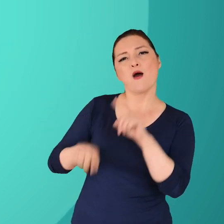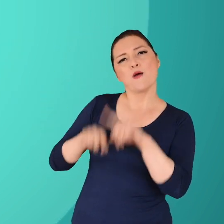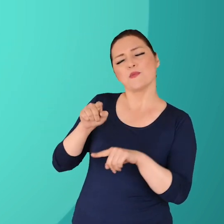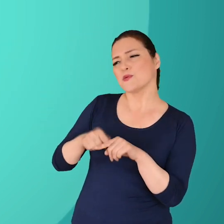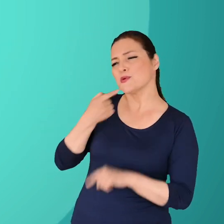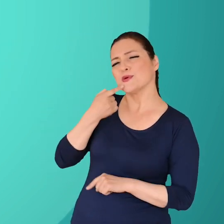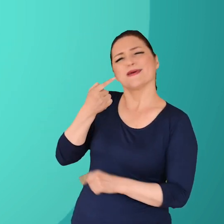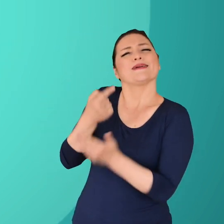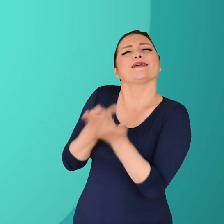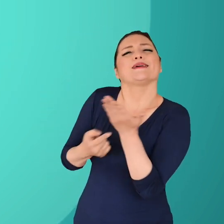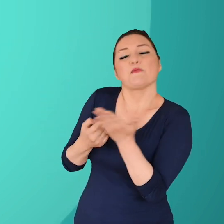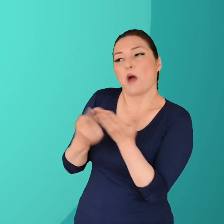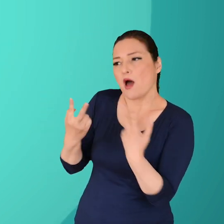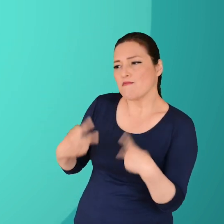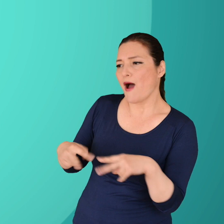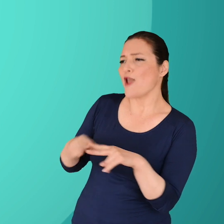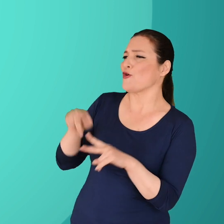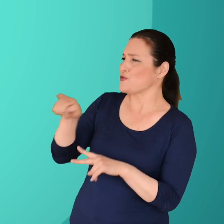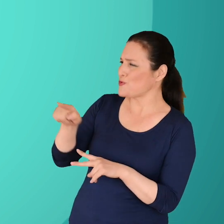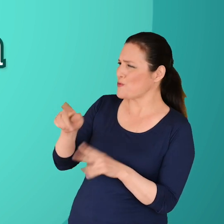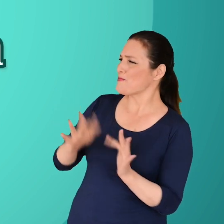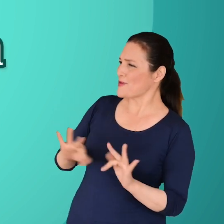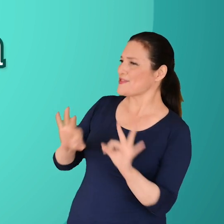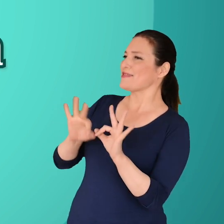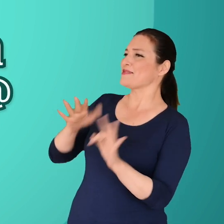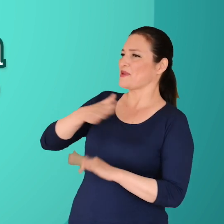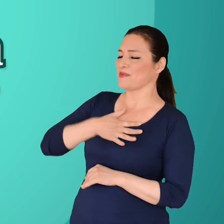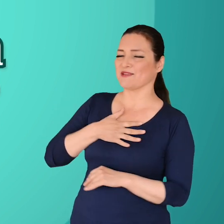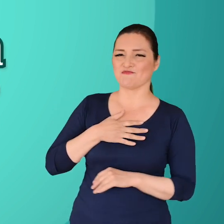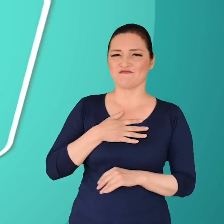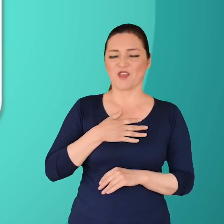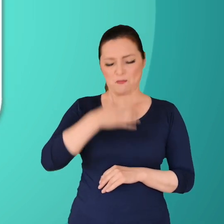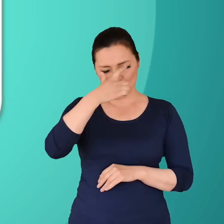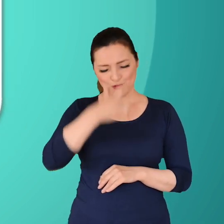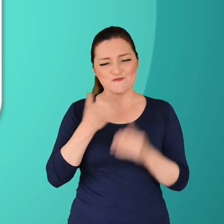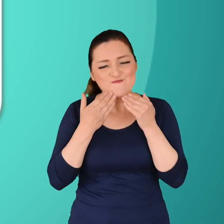a una persona que es tu amiga para mostrarle que la valoras mucho?